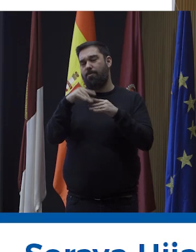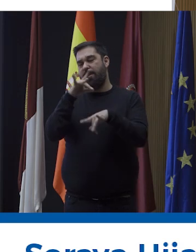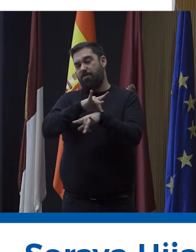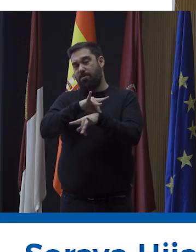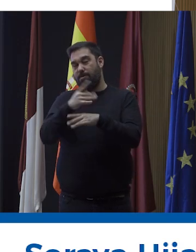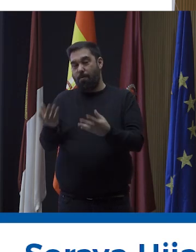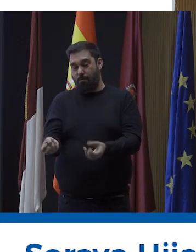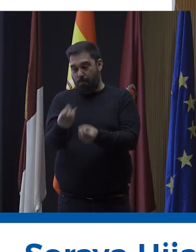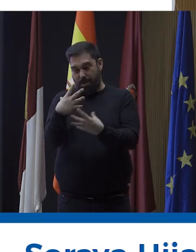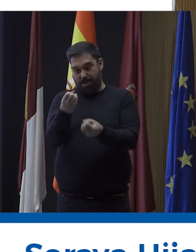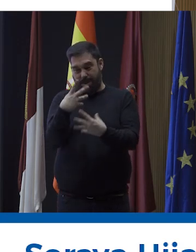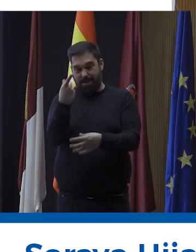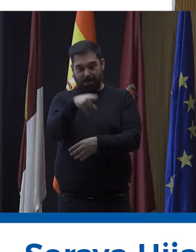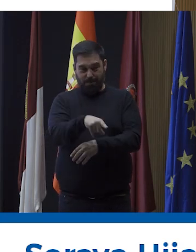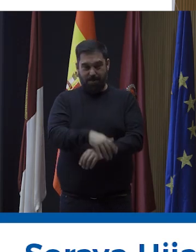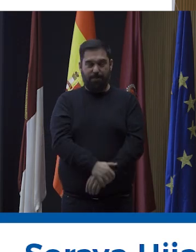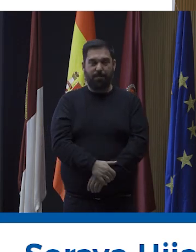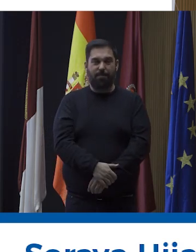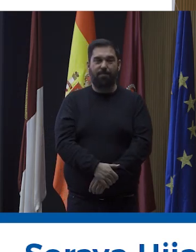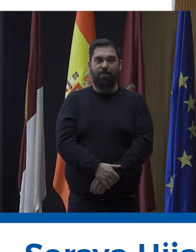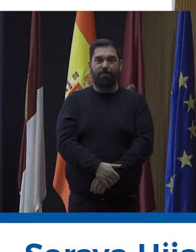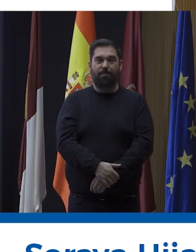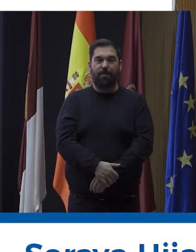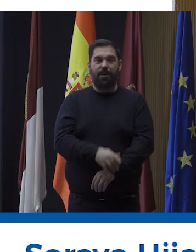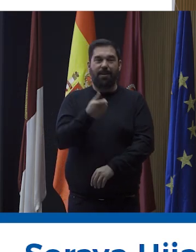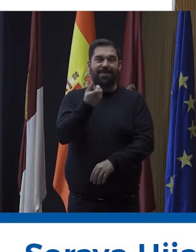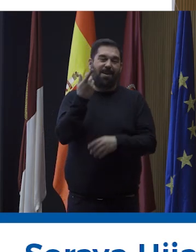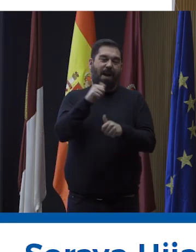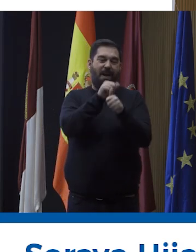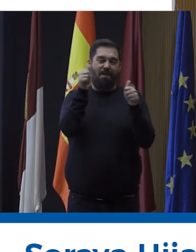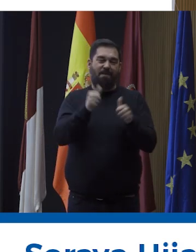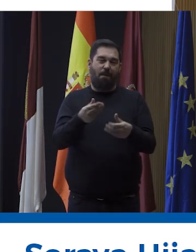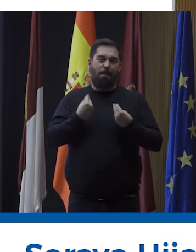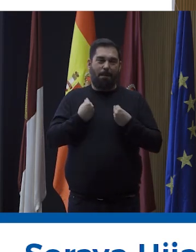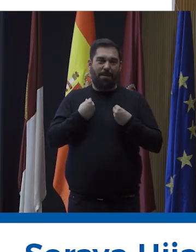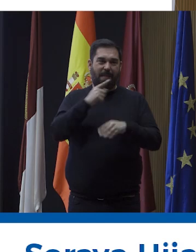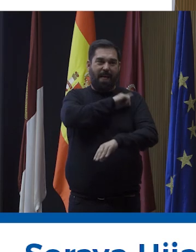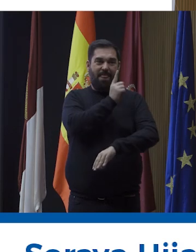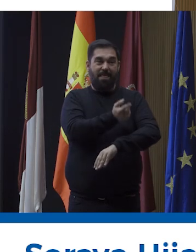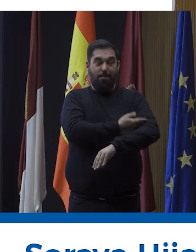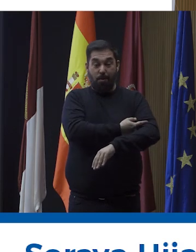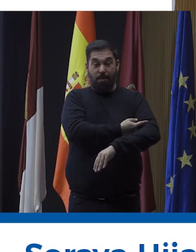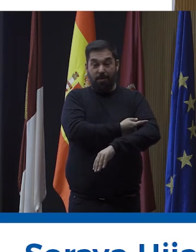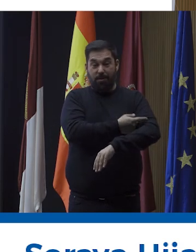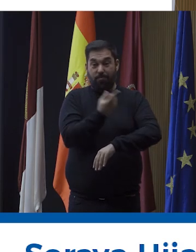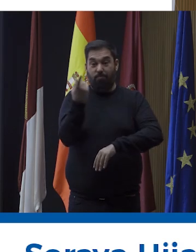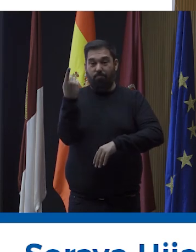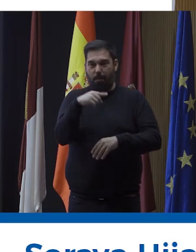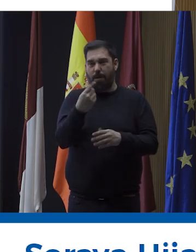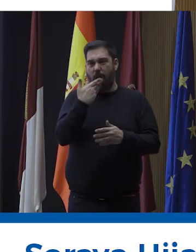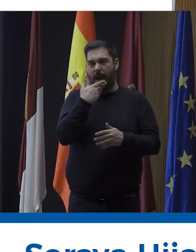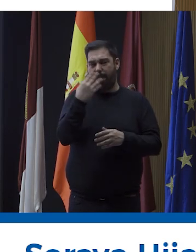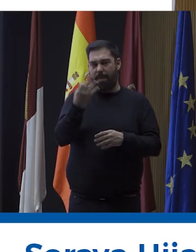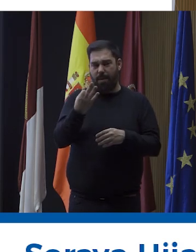lo cuentan, ¿vale? Y el estilo de vida y los deportes, también hay que ver qué deporte